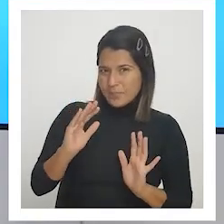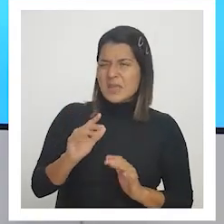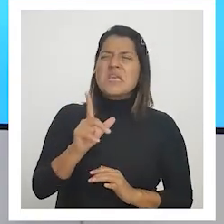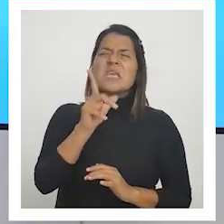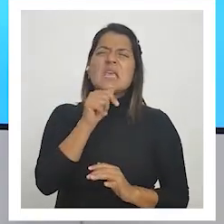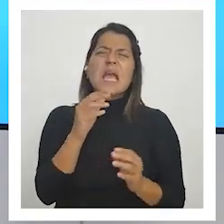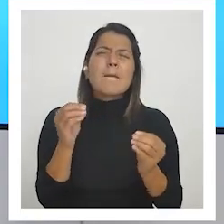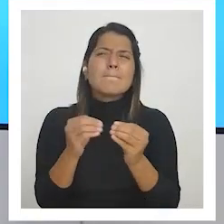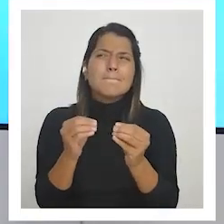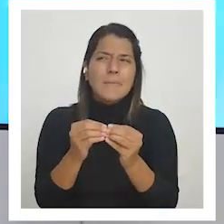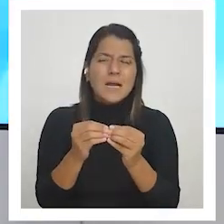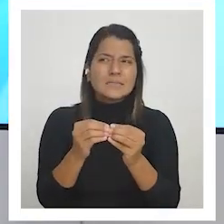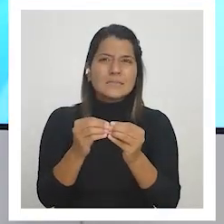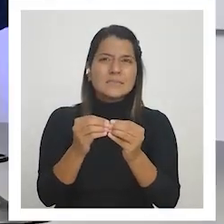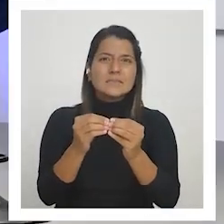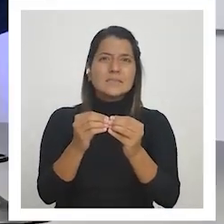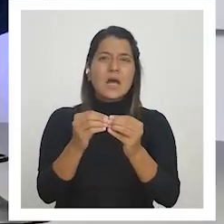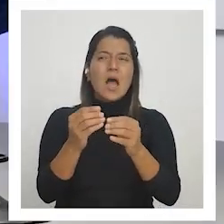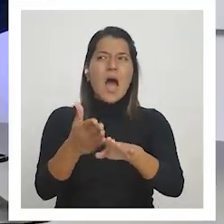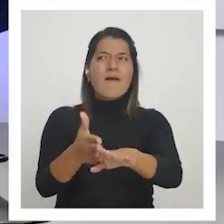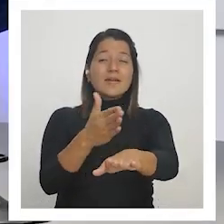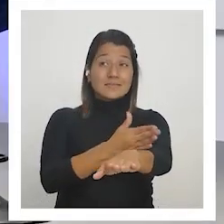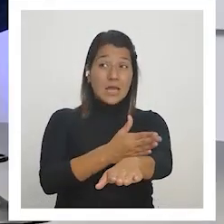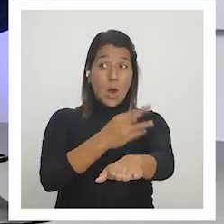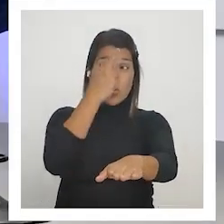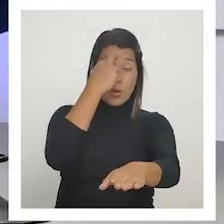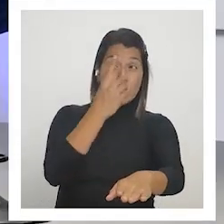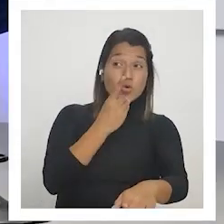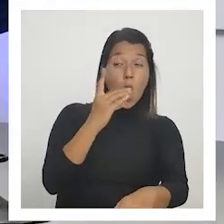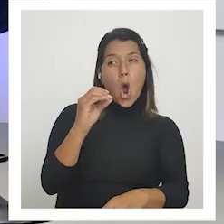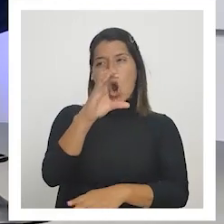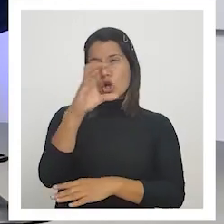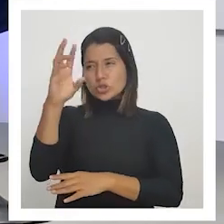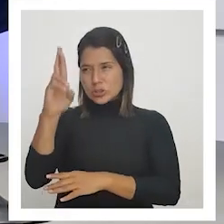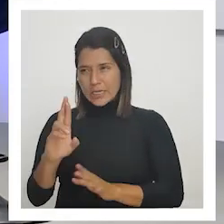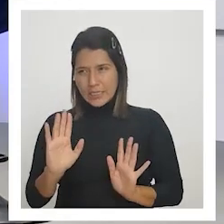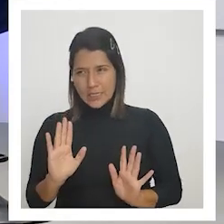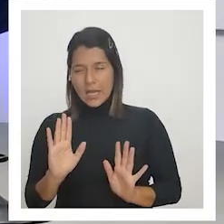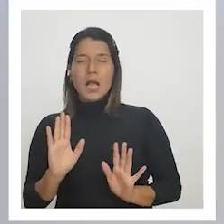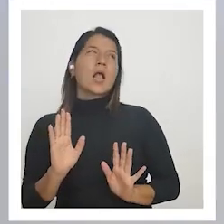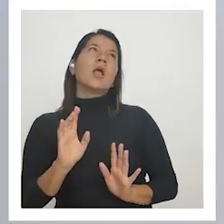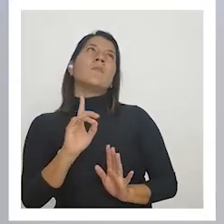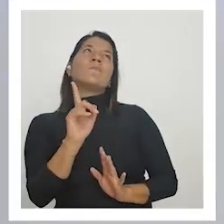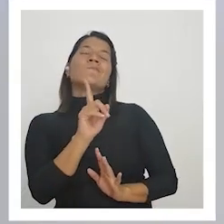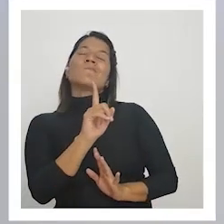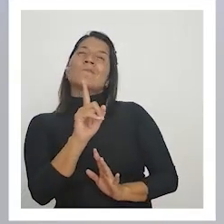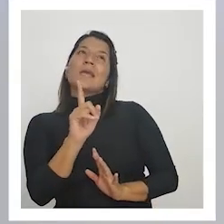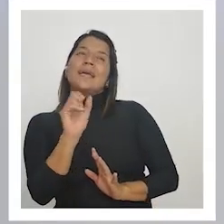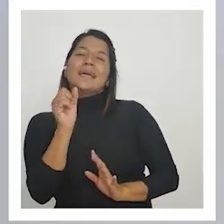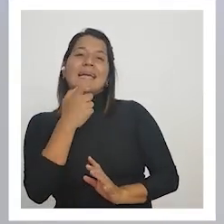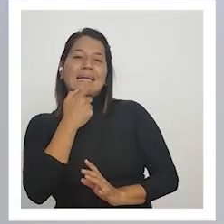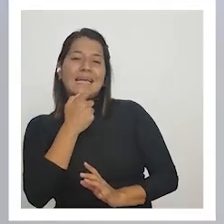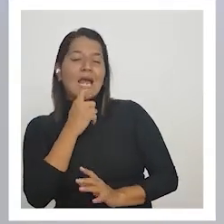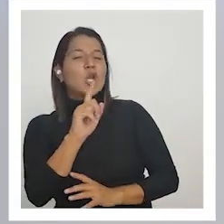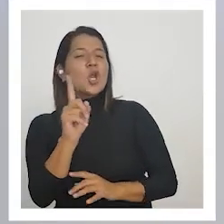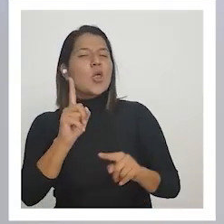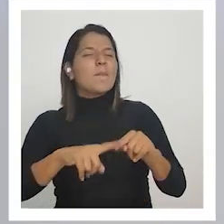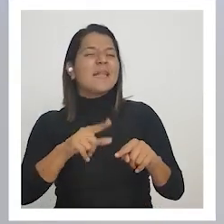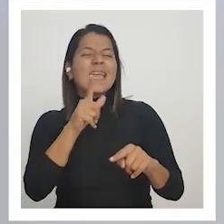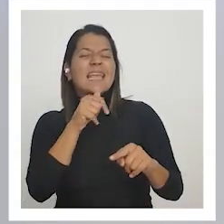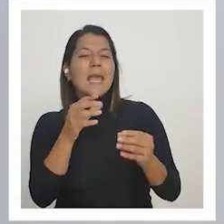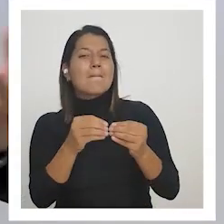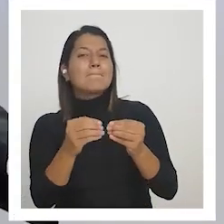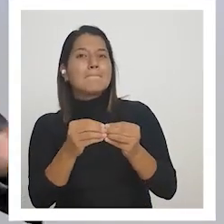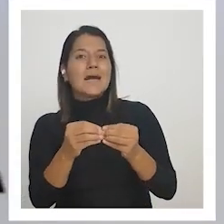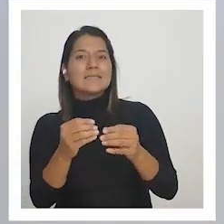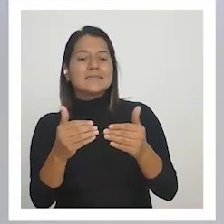¿República Dominicana o nosotros? Yo creo que no es un tema de quién va más adelante, sino cómo se han ido enfocando algunos de los procesos que ha